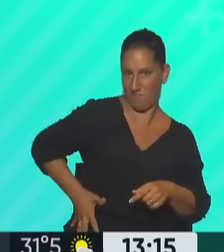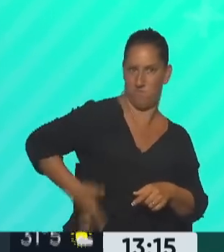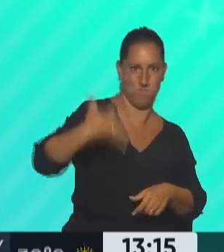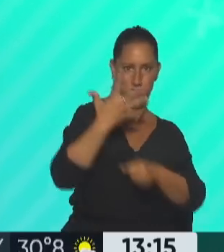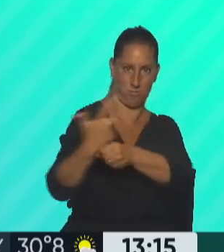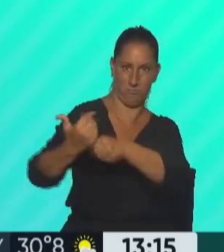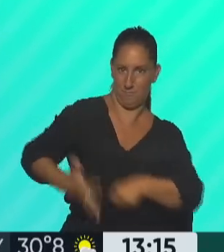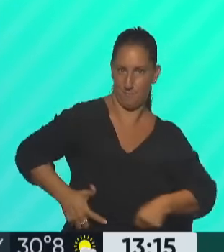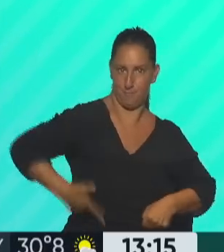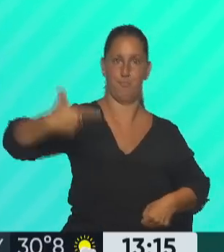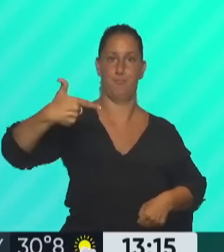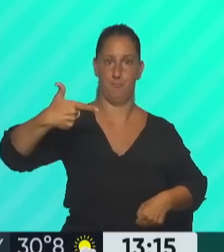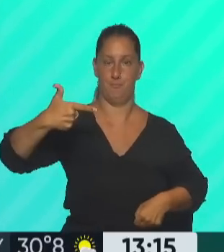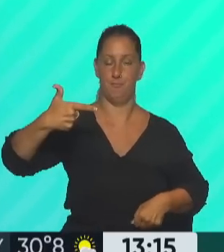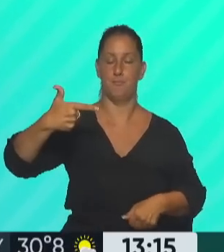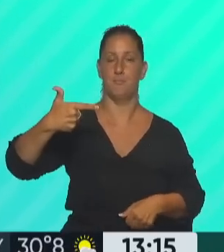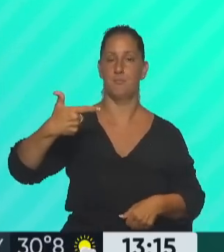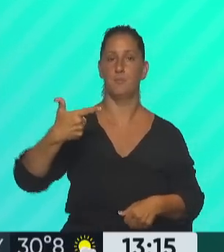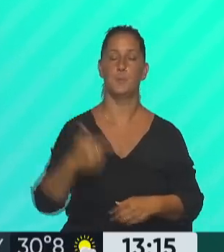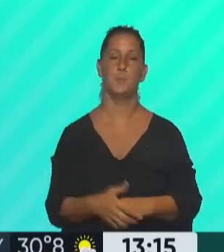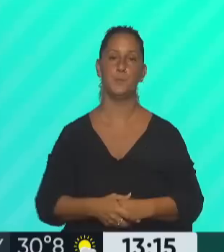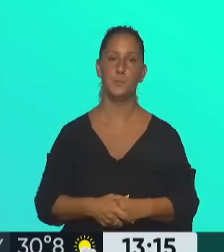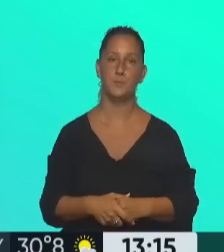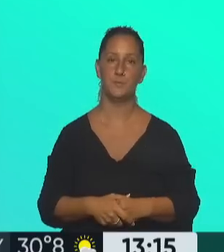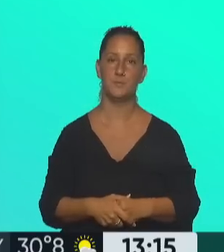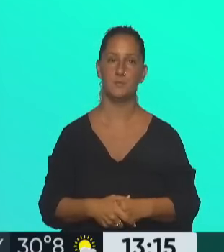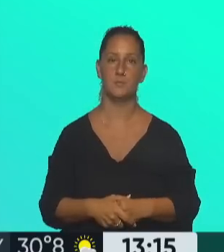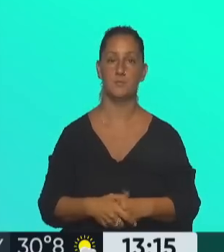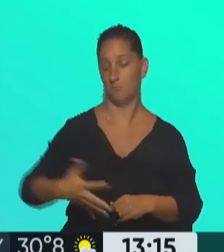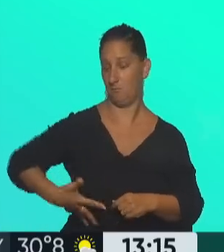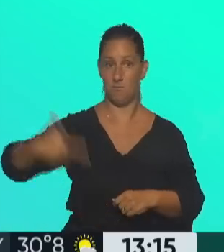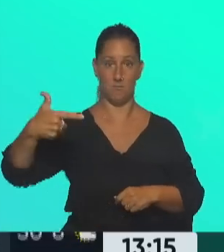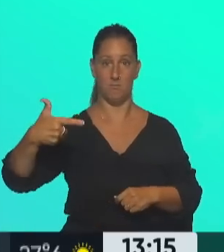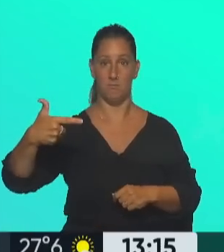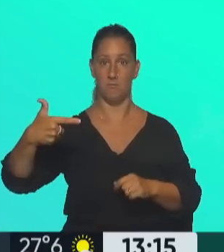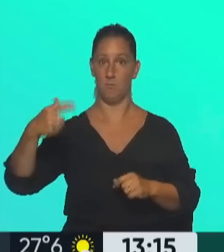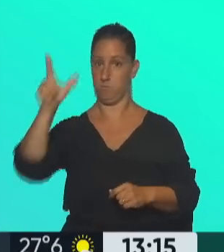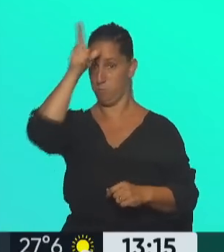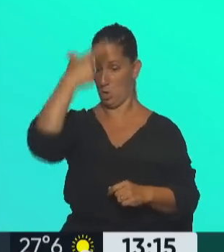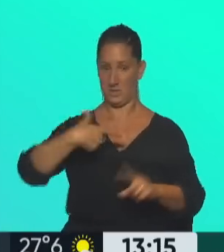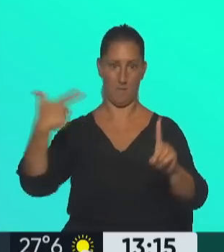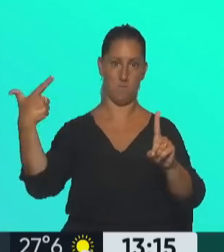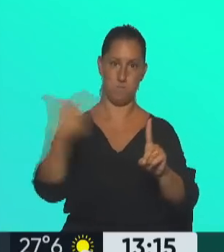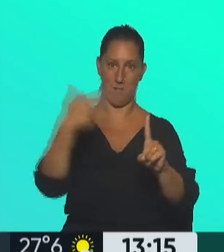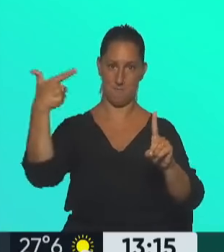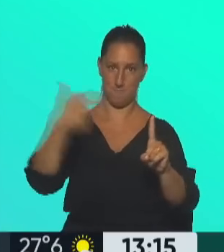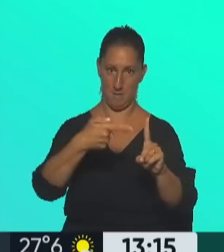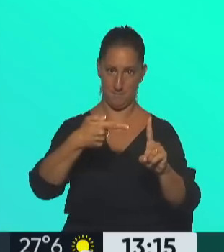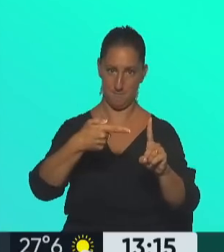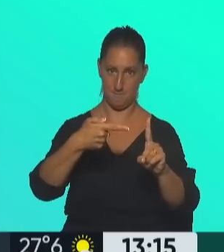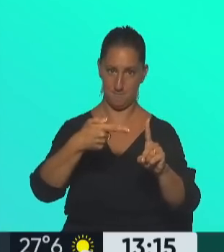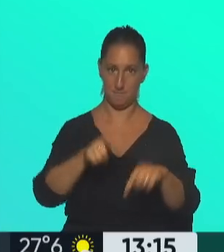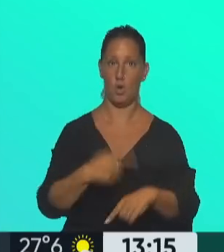mujer que falleció en los últimos minutos y le disparó dos veces Bueno fueron dos tiros